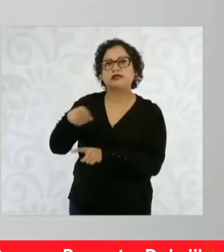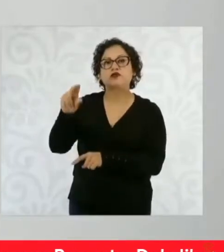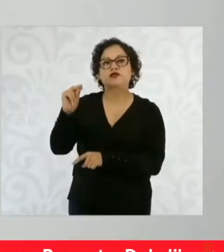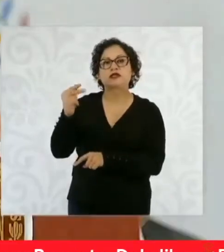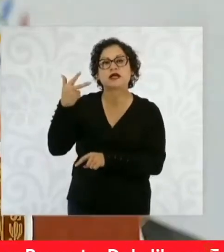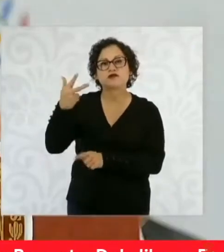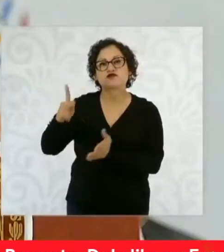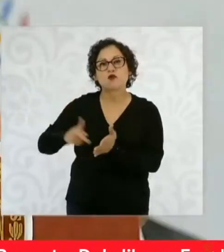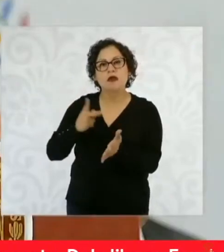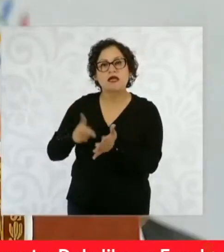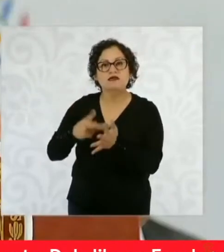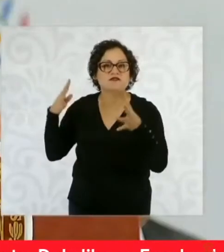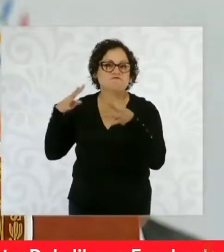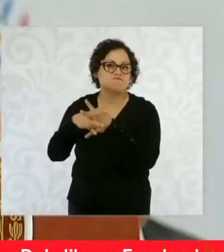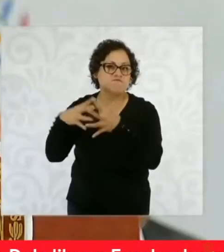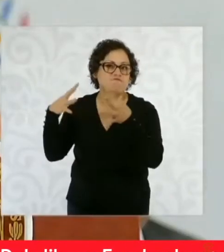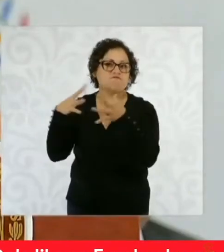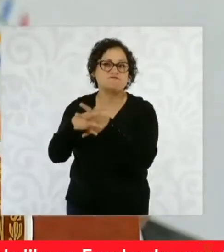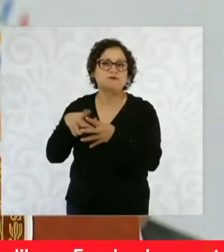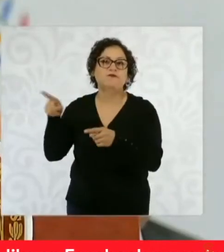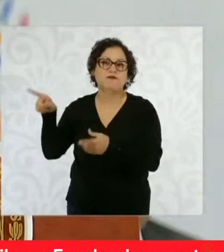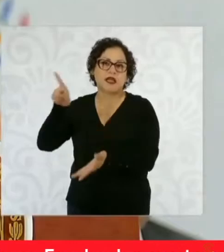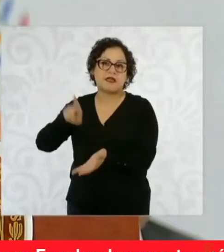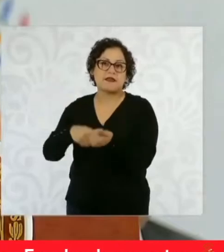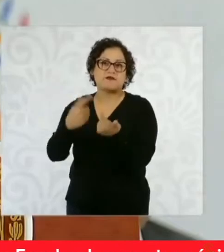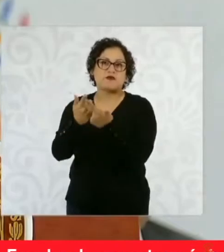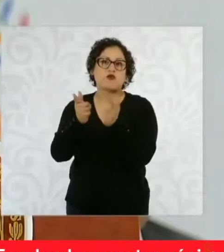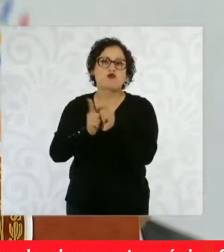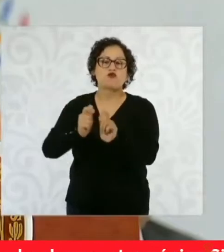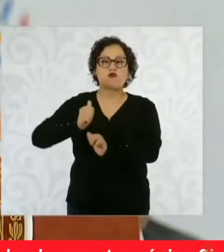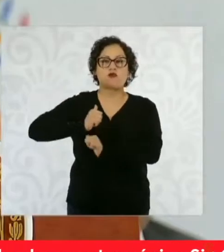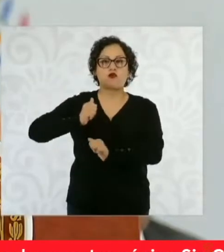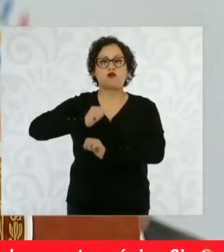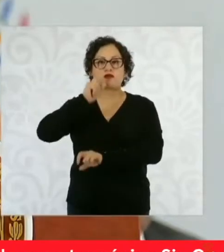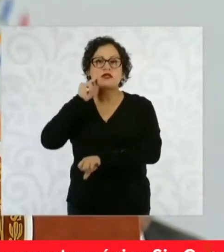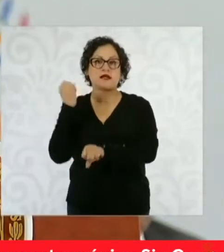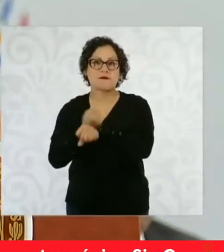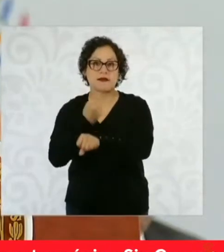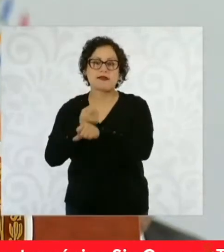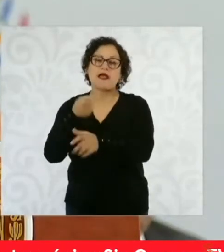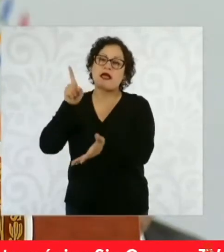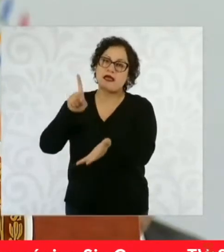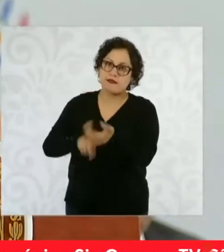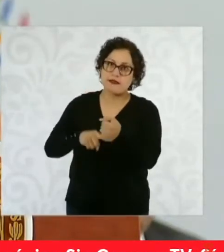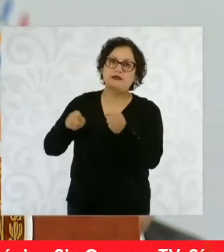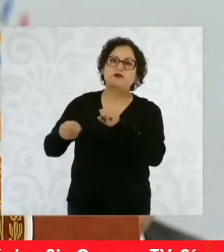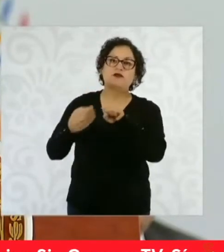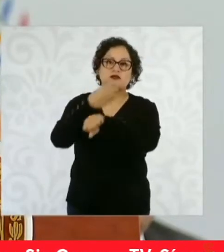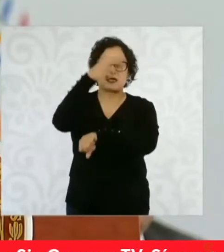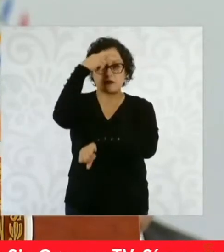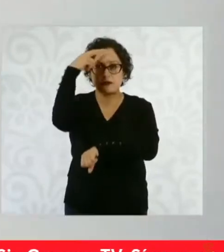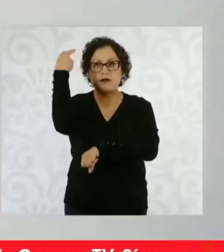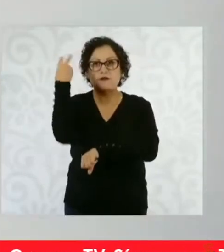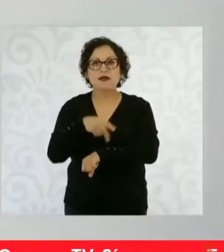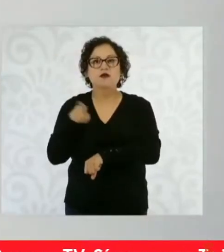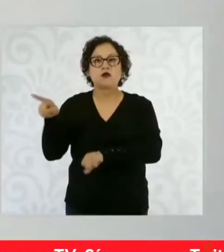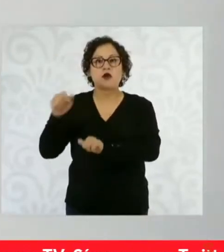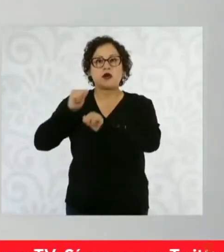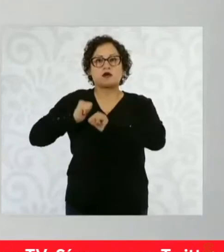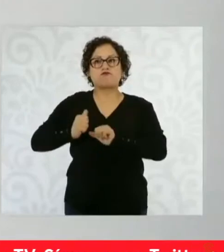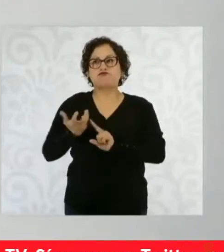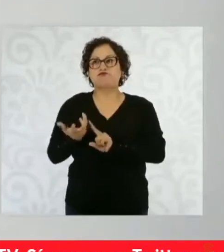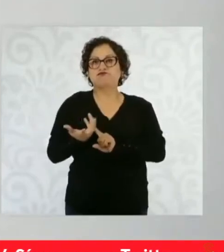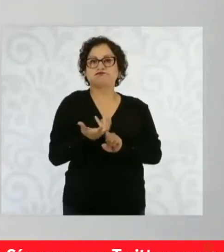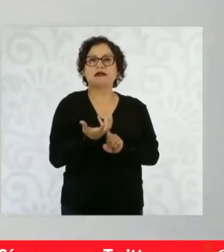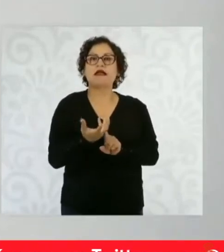ejército zapatista en la zona del Estado de México, y bueno, llegó a comandar hasta más de